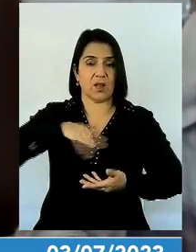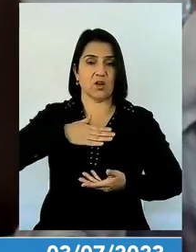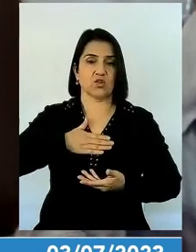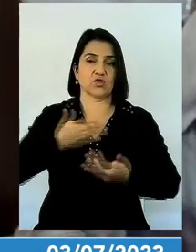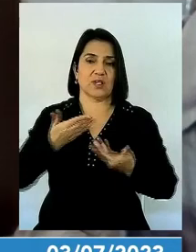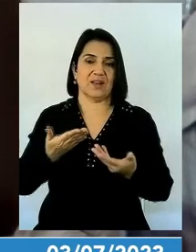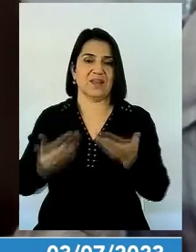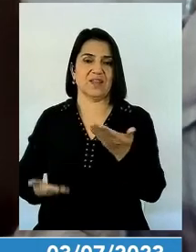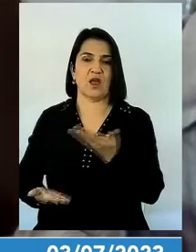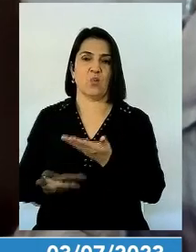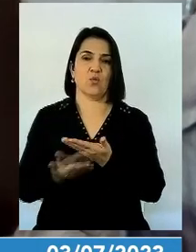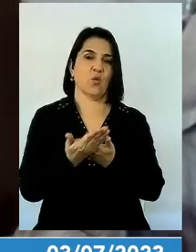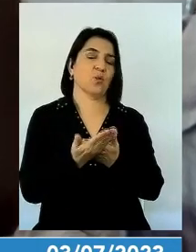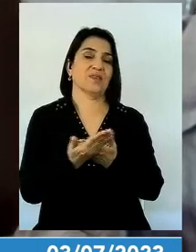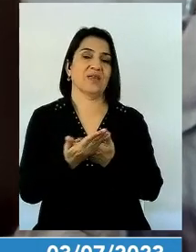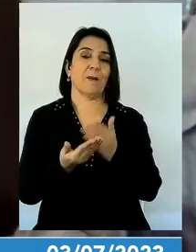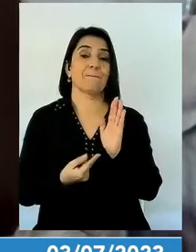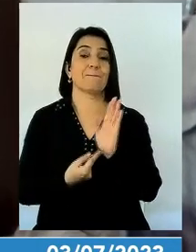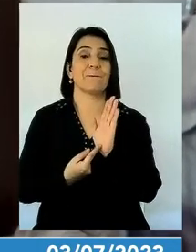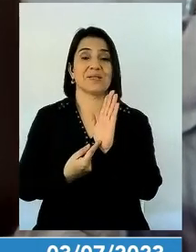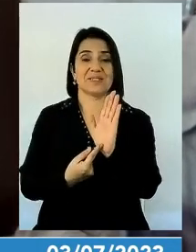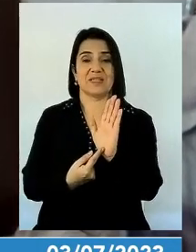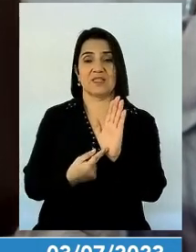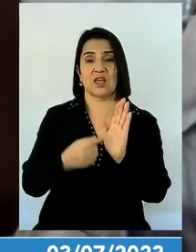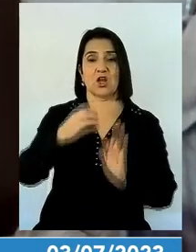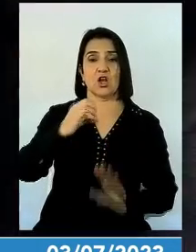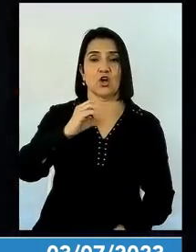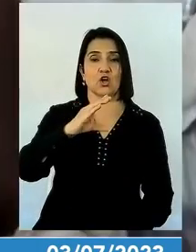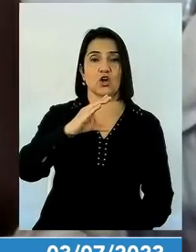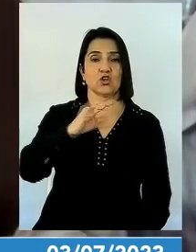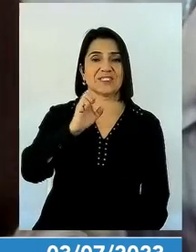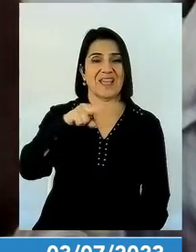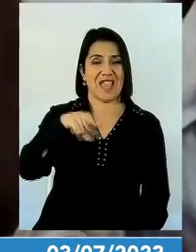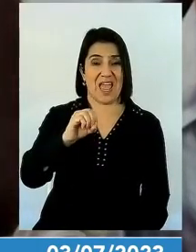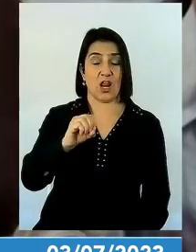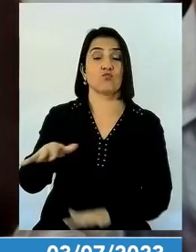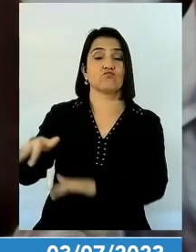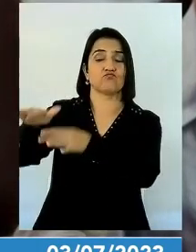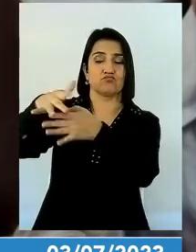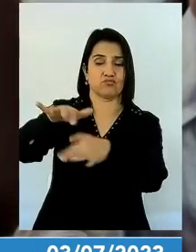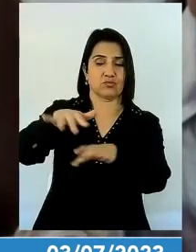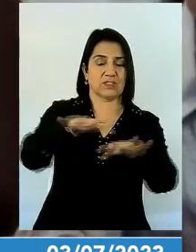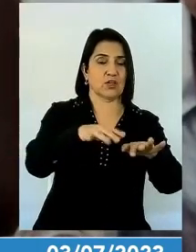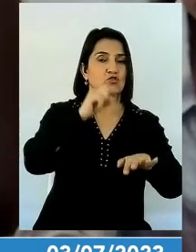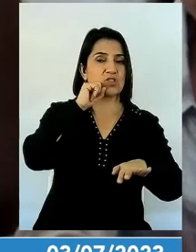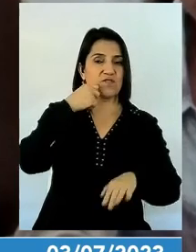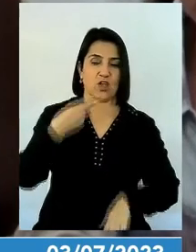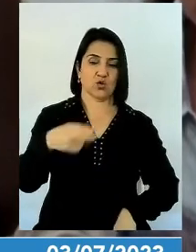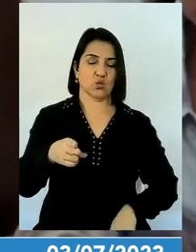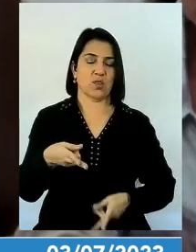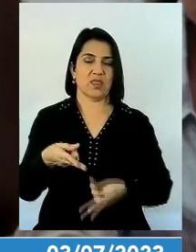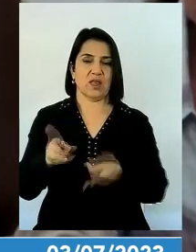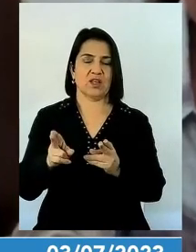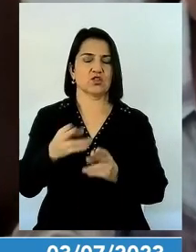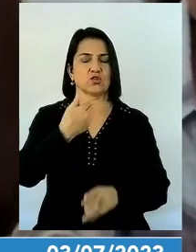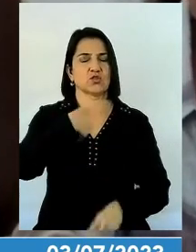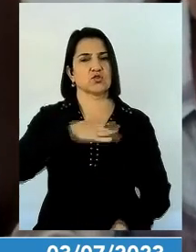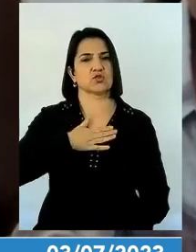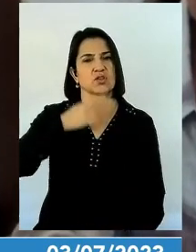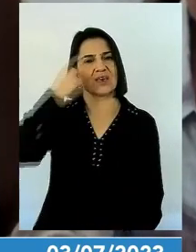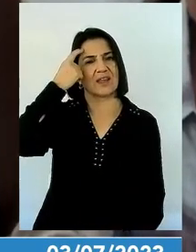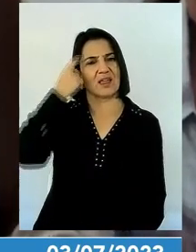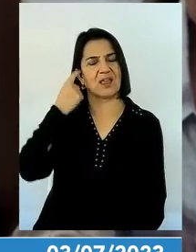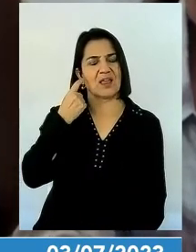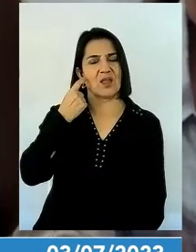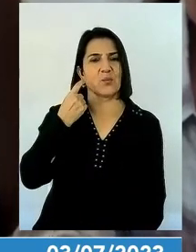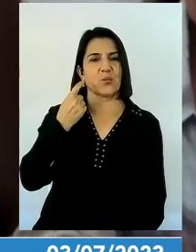océano para que sea considerado como sujetos de derecho. Nosotros creemos como